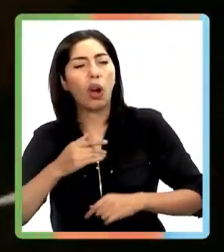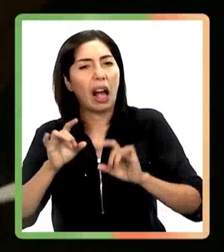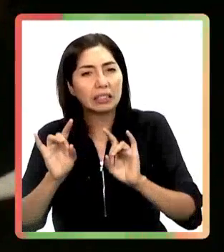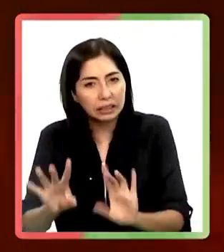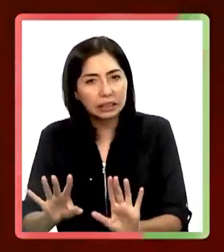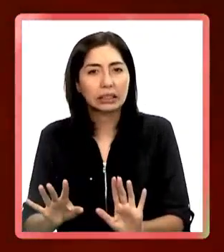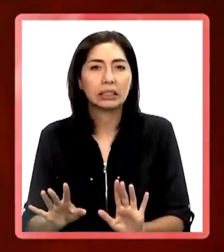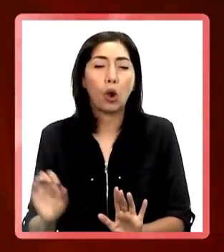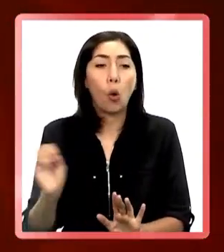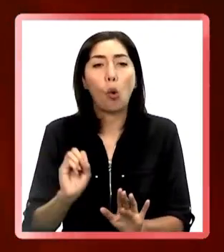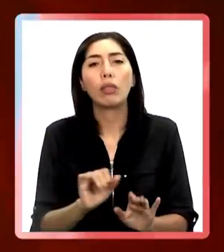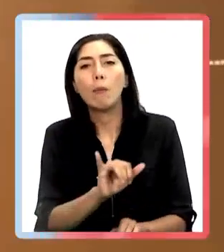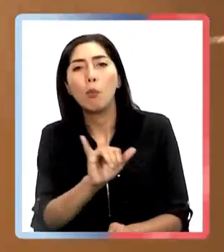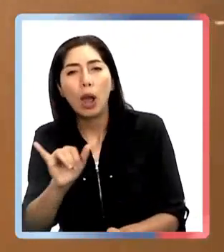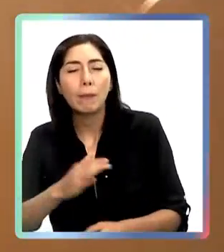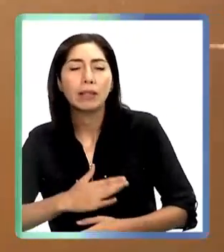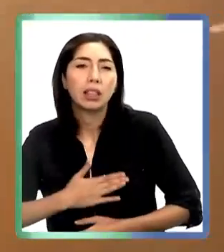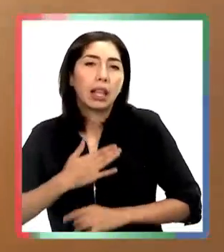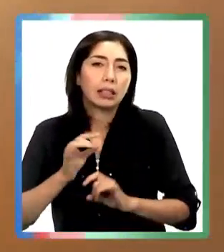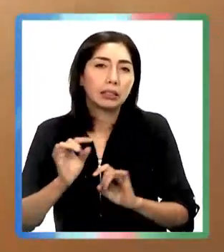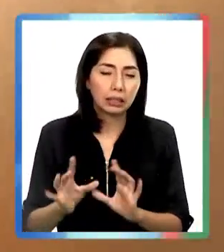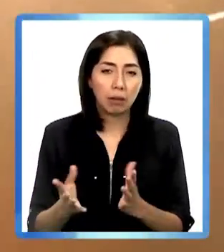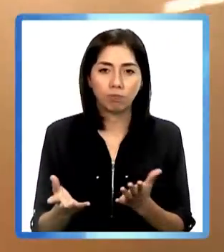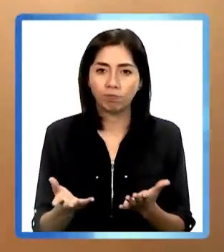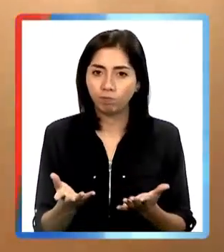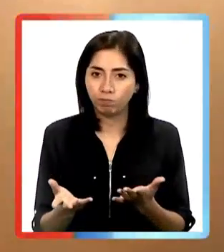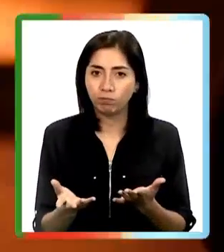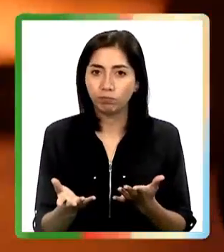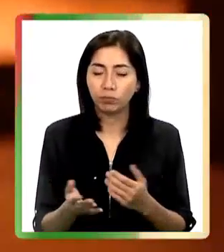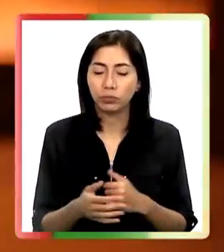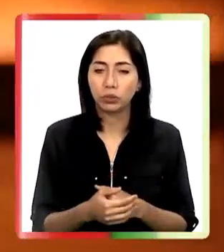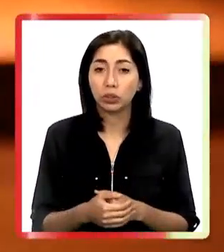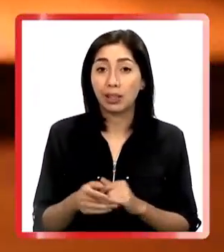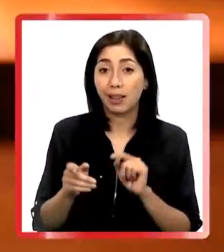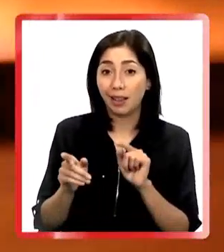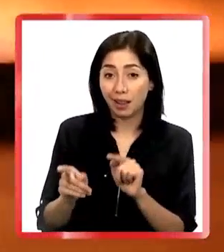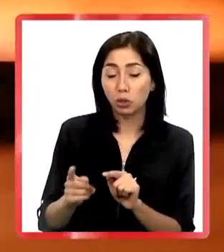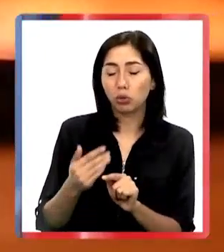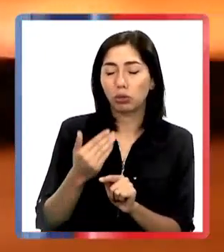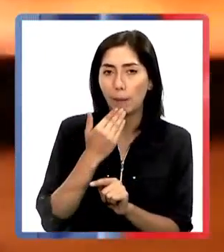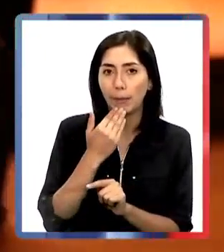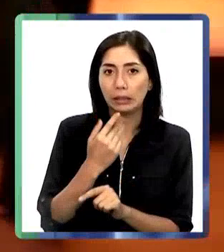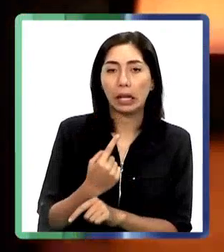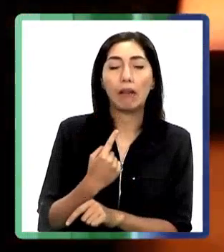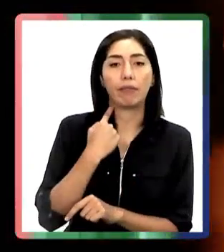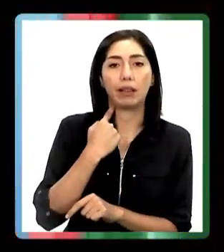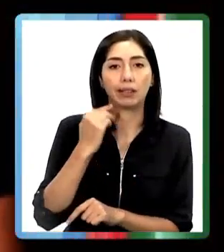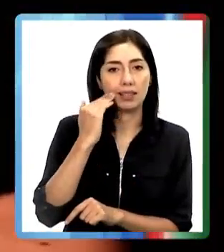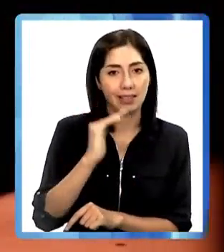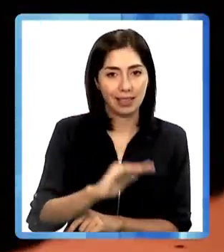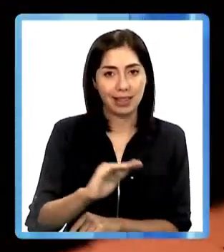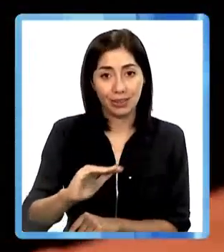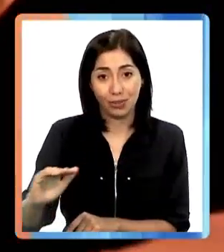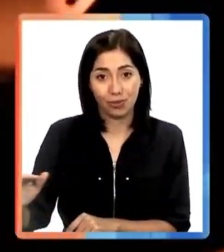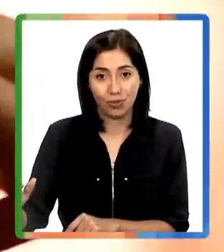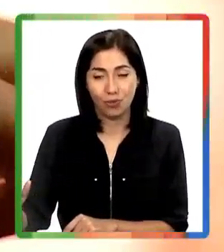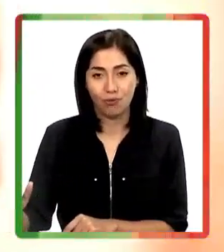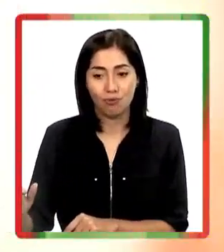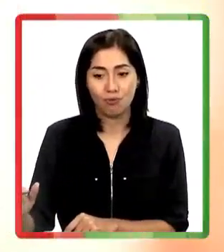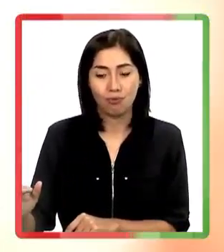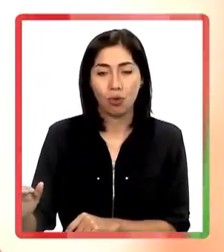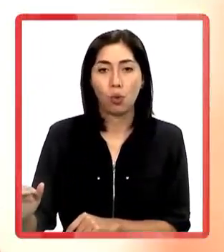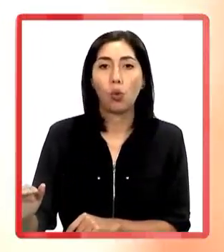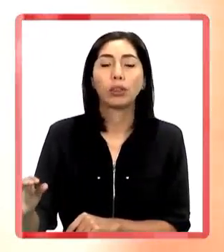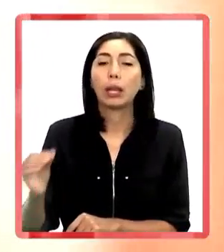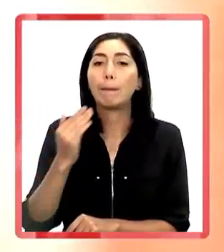la pandemia me sentí de tal o cual manera. Eso también afectó de manera muy importante a los niños. No nos